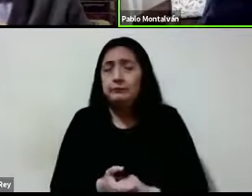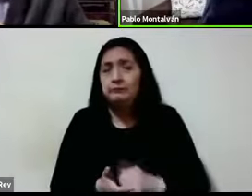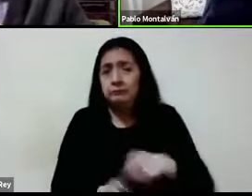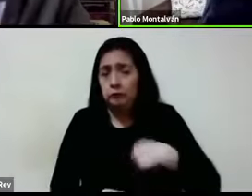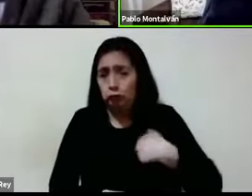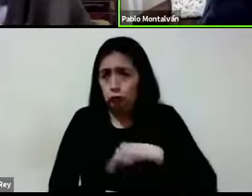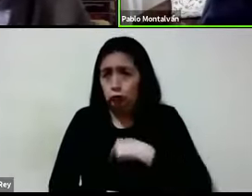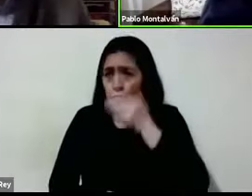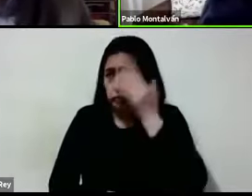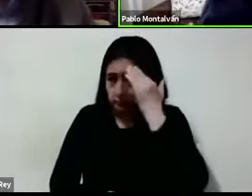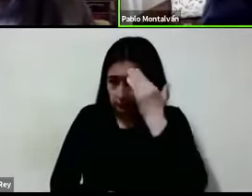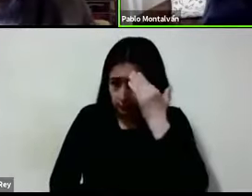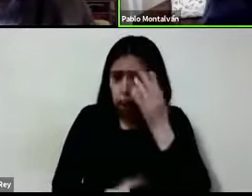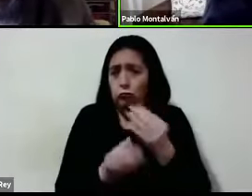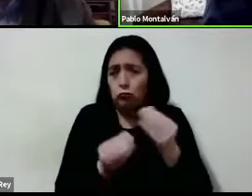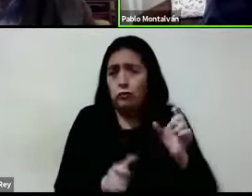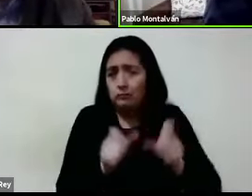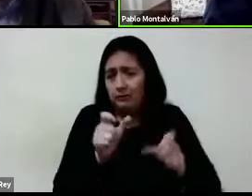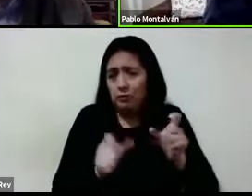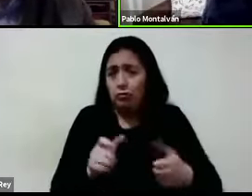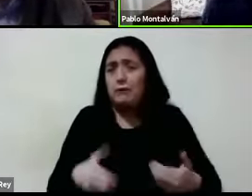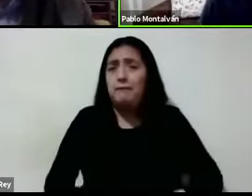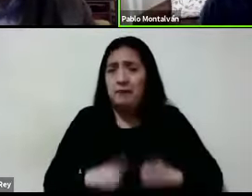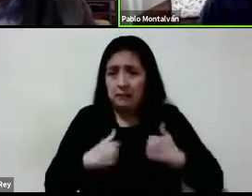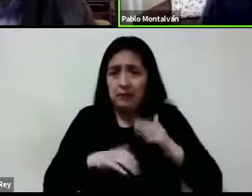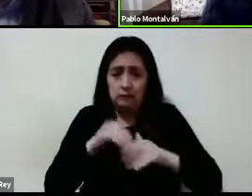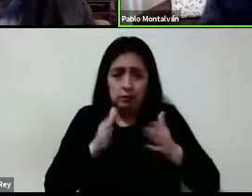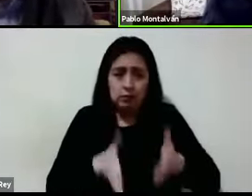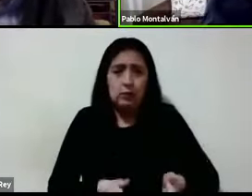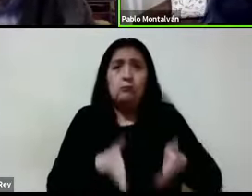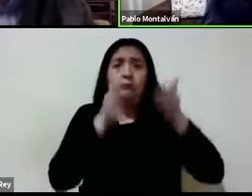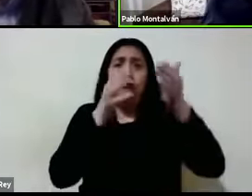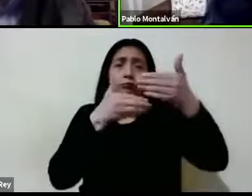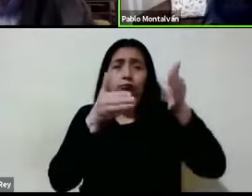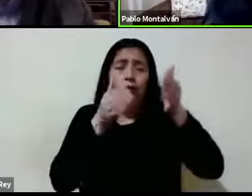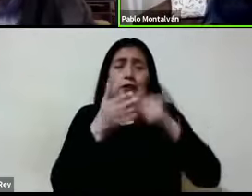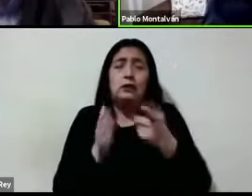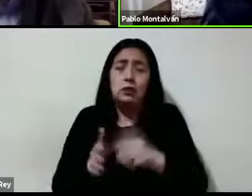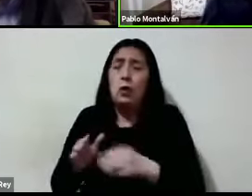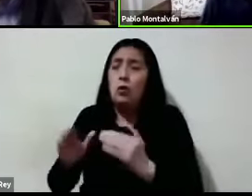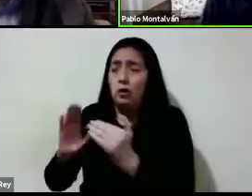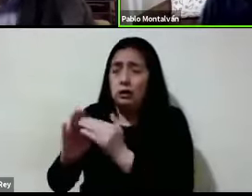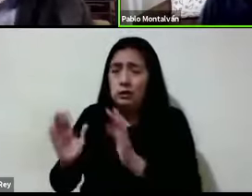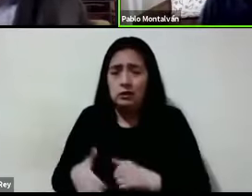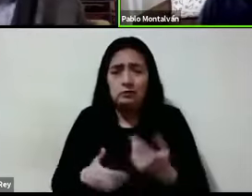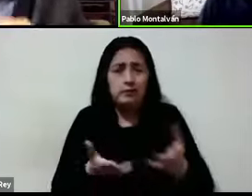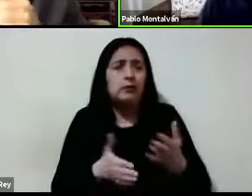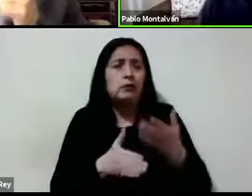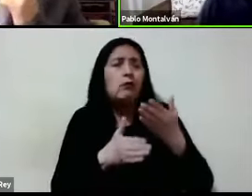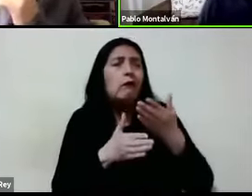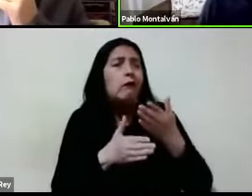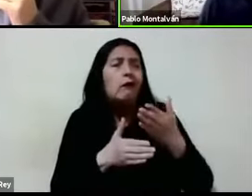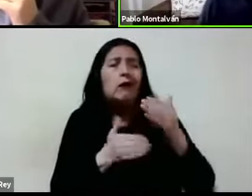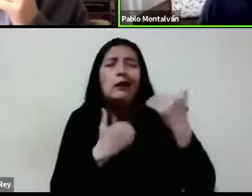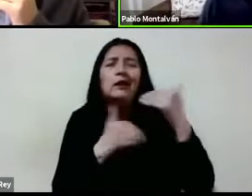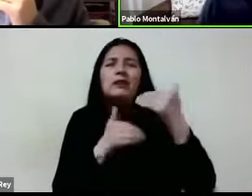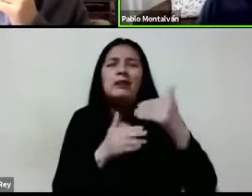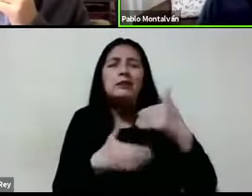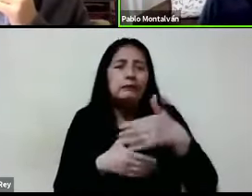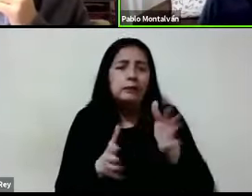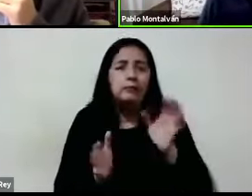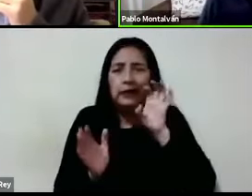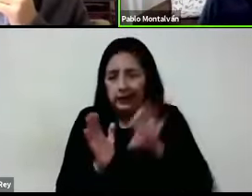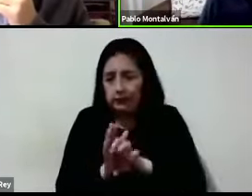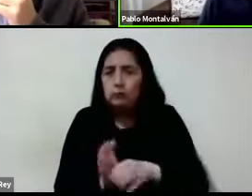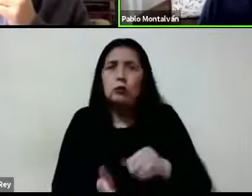sabemos que muchas de las personas viven en departamentos o en casas, pero delimitar los espacios en común, por ejemplo, las cenas,